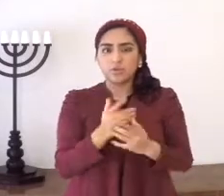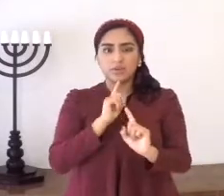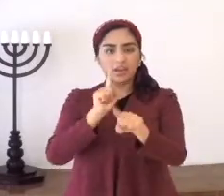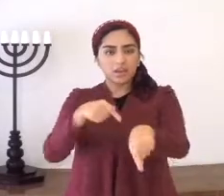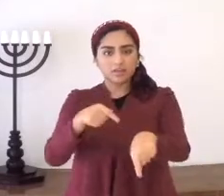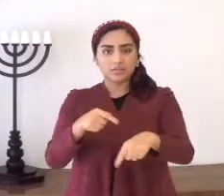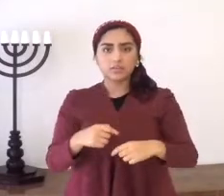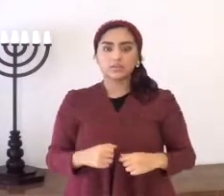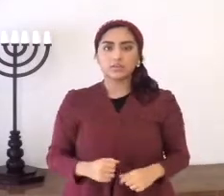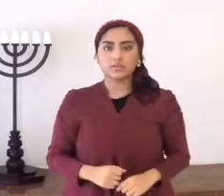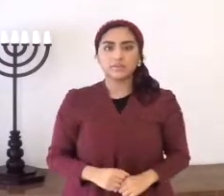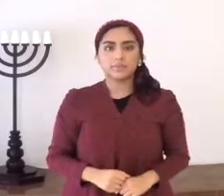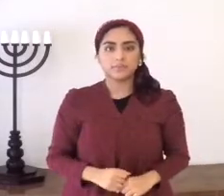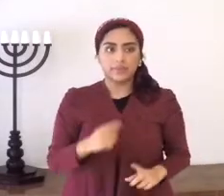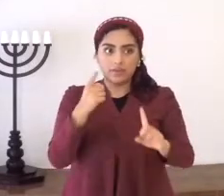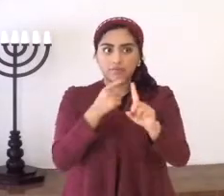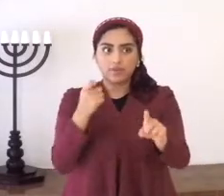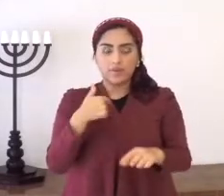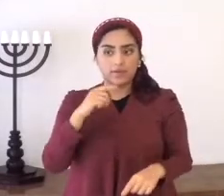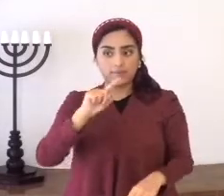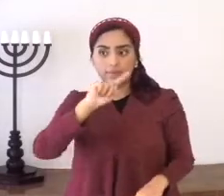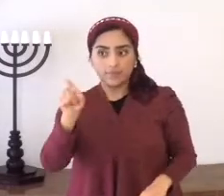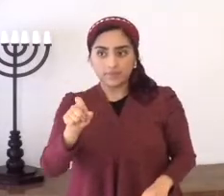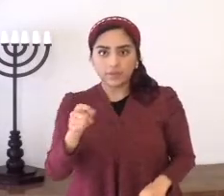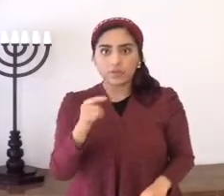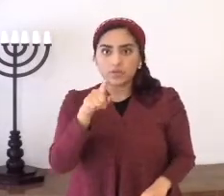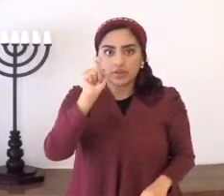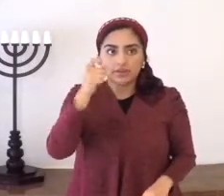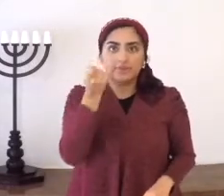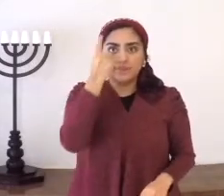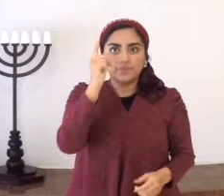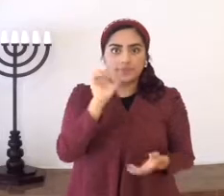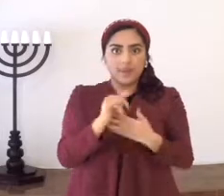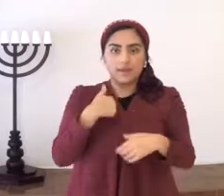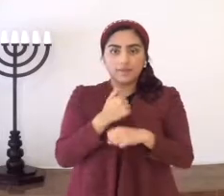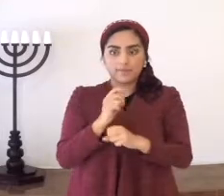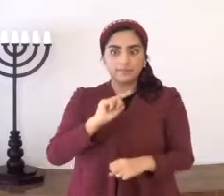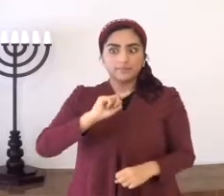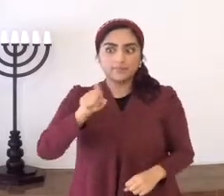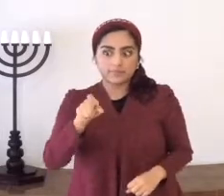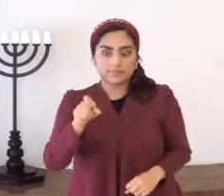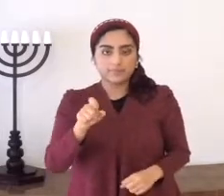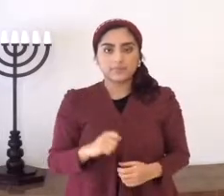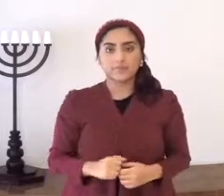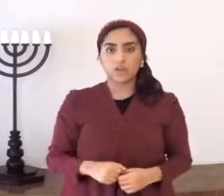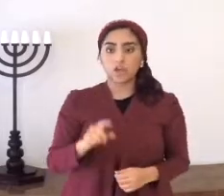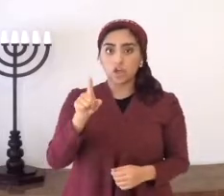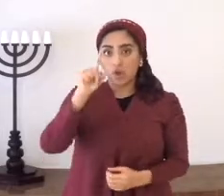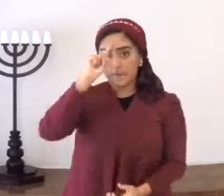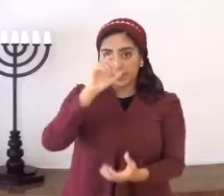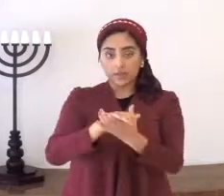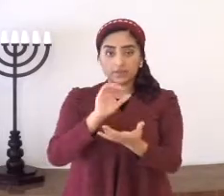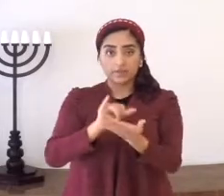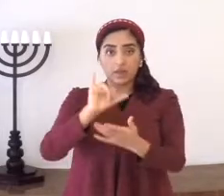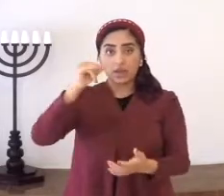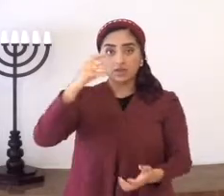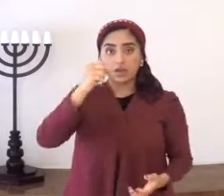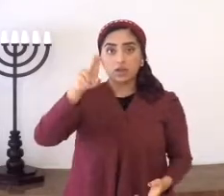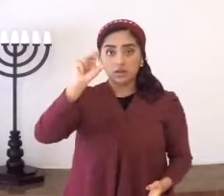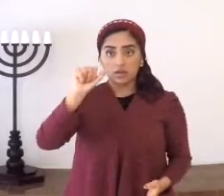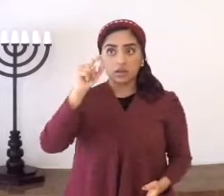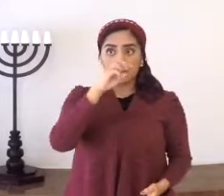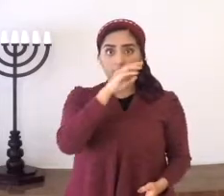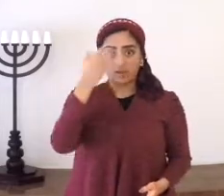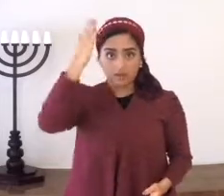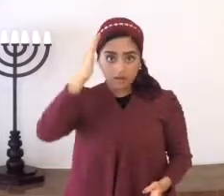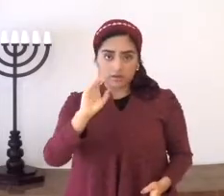Pero esa no es la contestación correcta de una pregunta lógica que yo estoy haciendo. ¿Tú crees